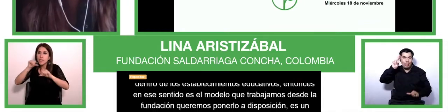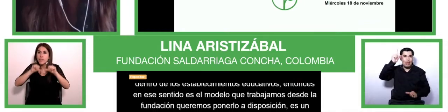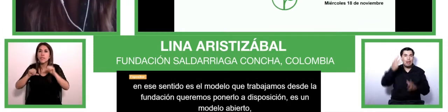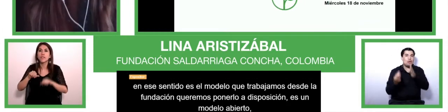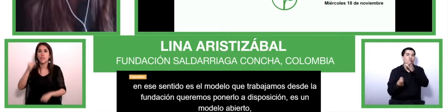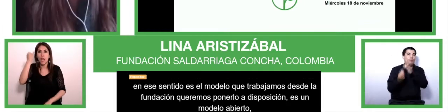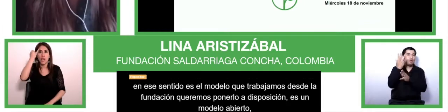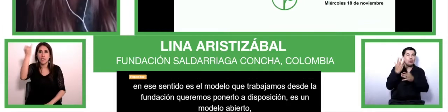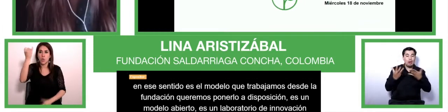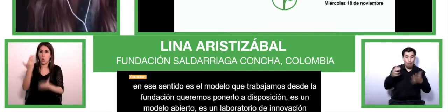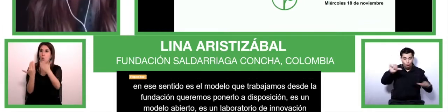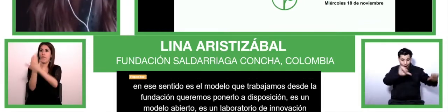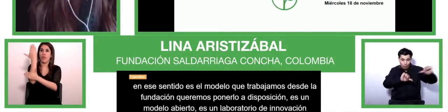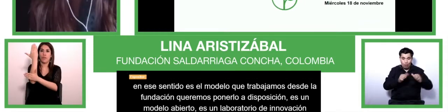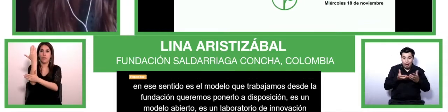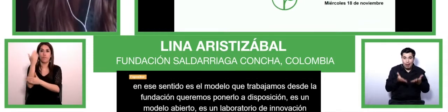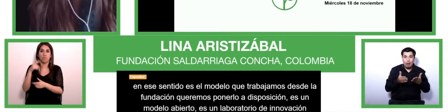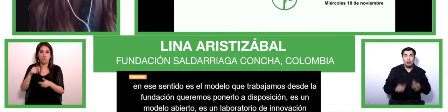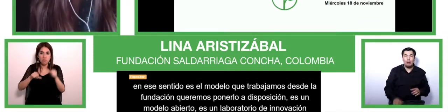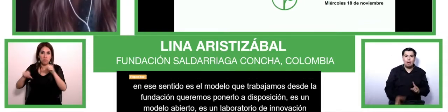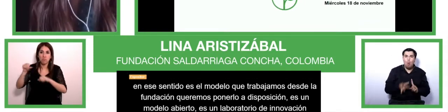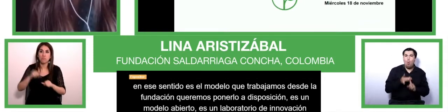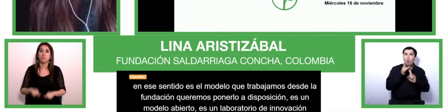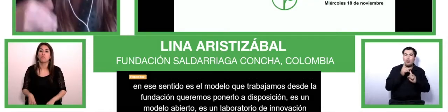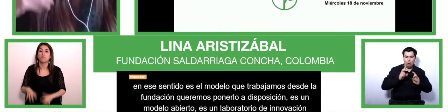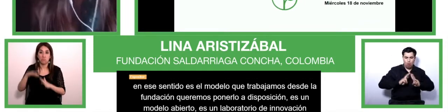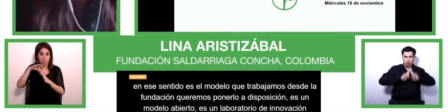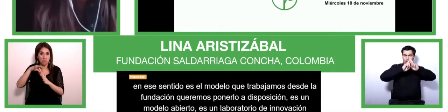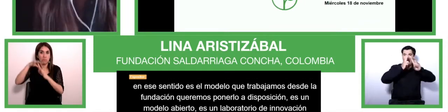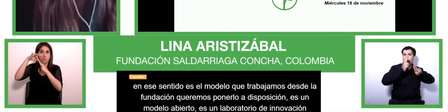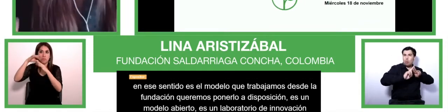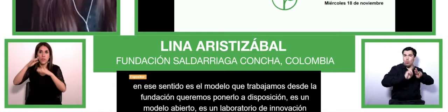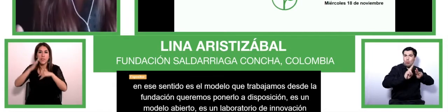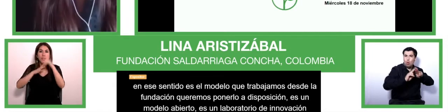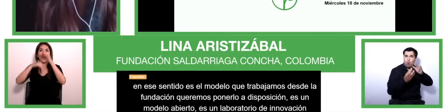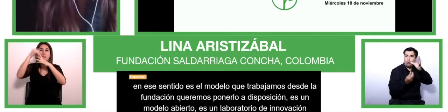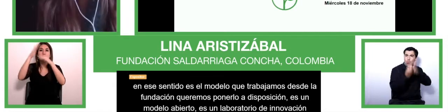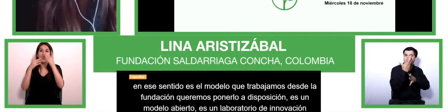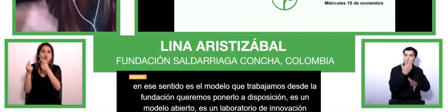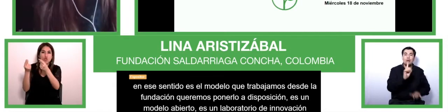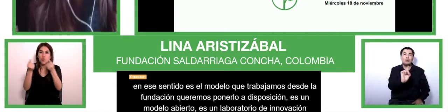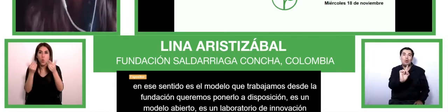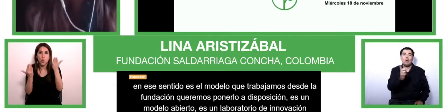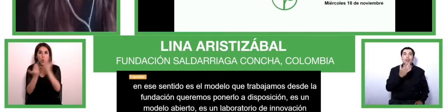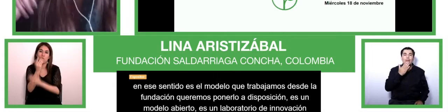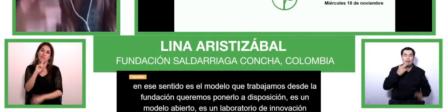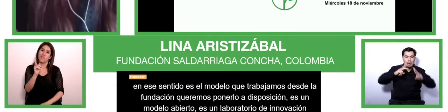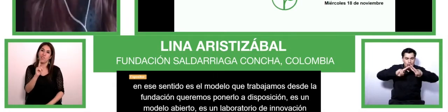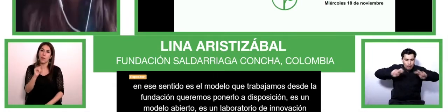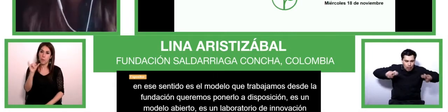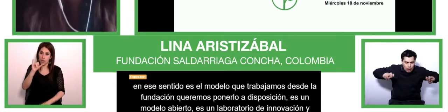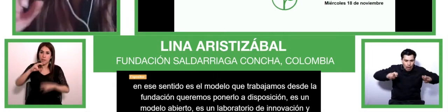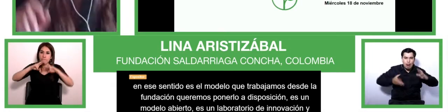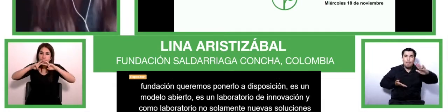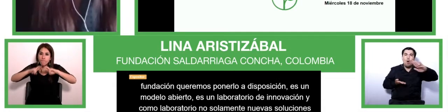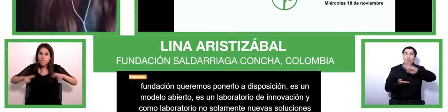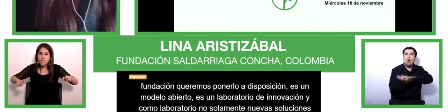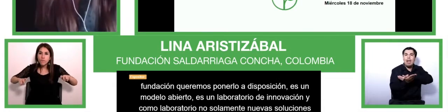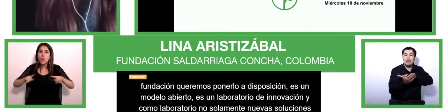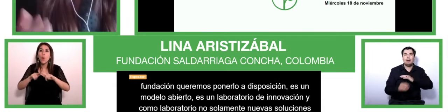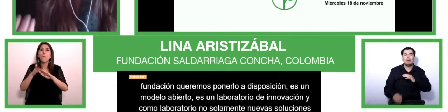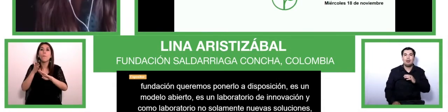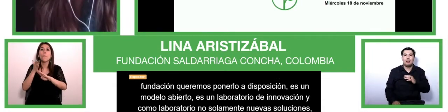laboratorio de innovación y como laboratorio no solamente es crear nuevas soluciones, investigar,